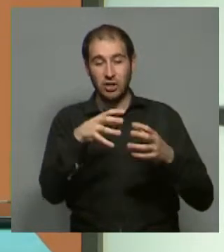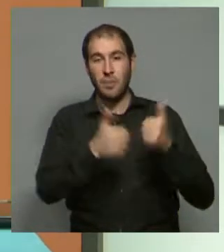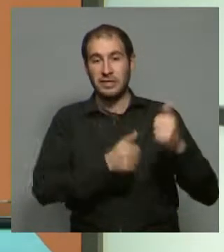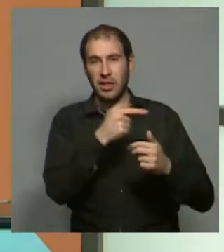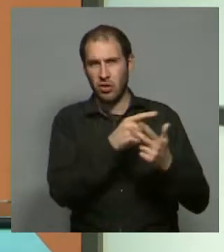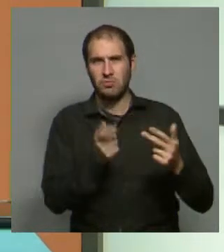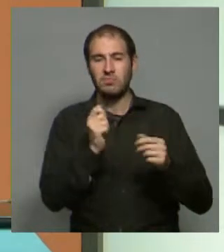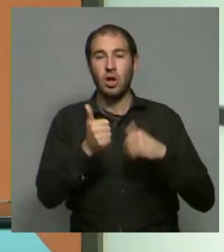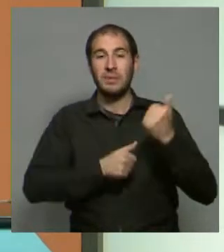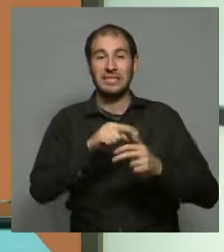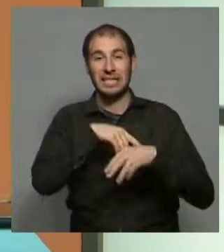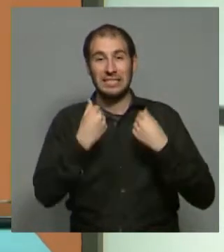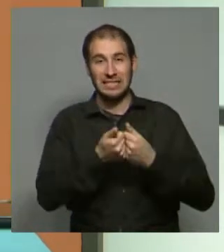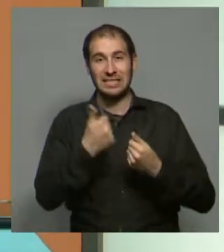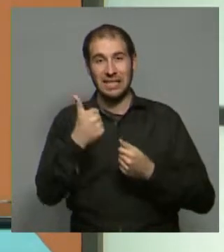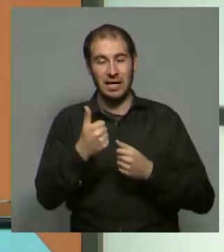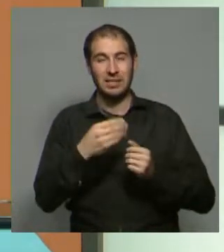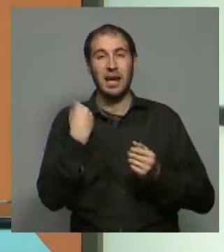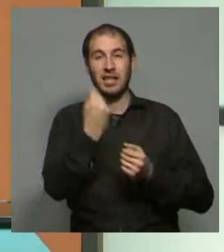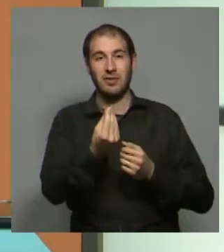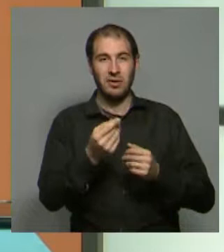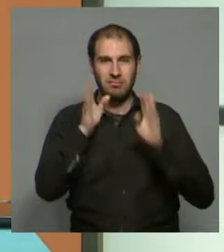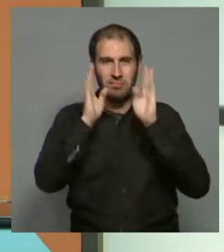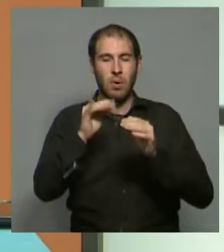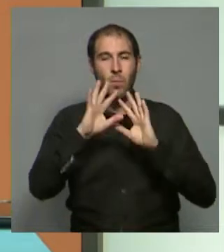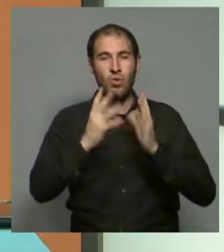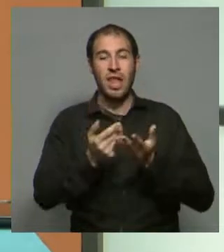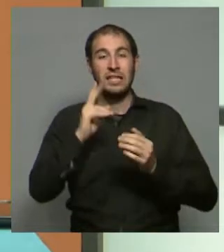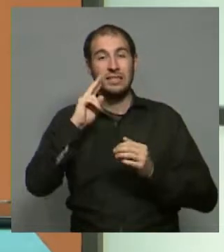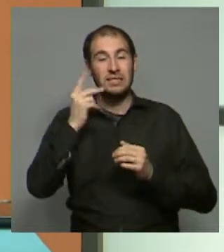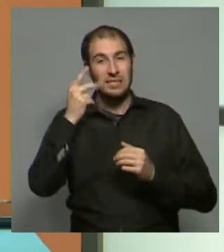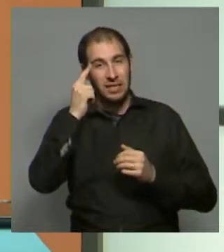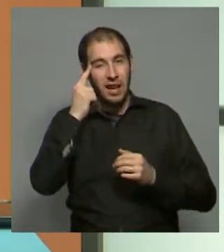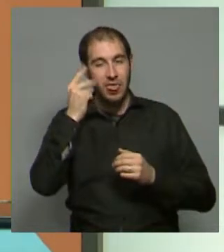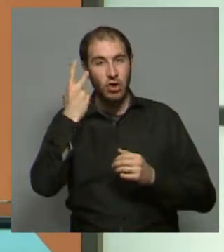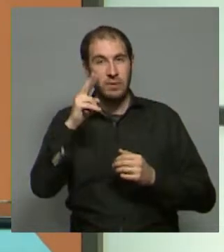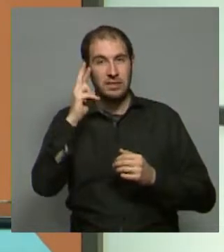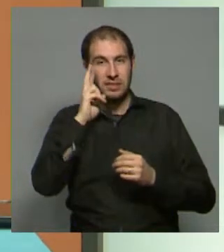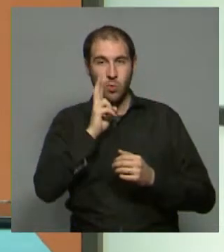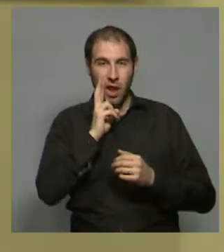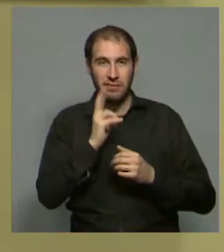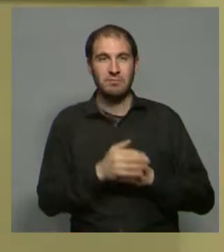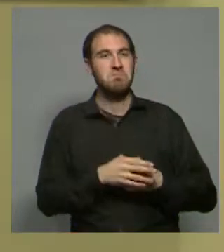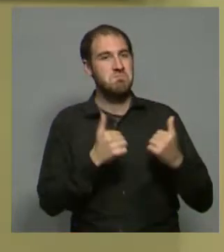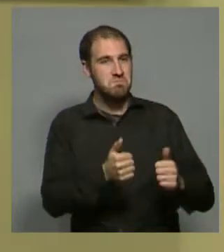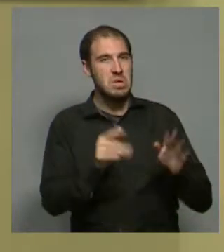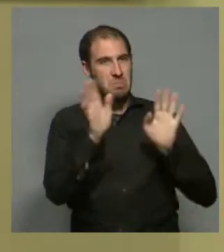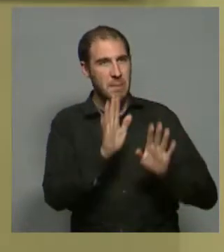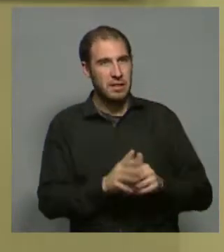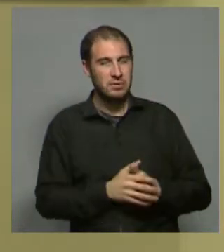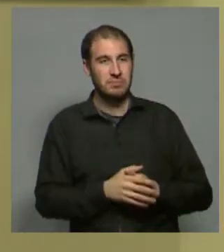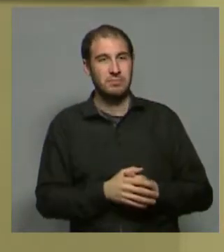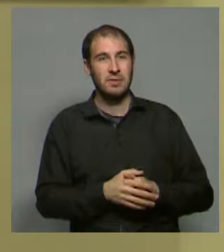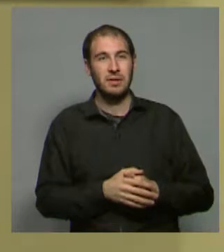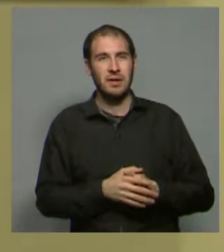en tres series de dos partidos, es decir, seis partidos clasificatorias, pensando ya en el Mundial en China en el año 2019. Bien, bien, hay que prepararse.